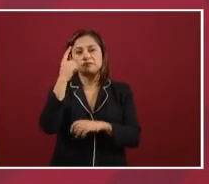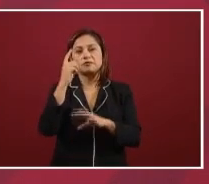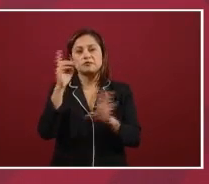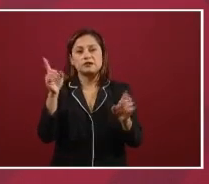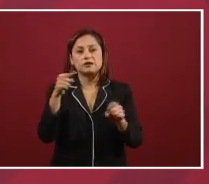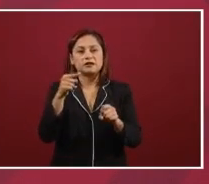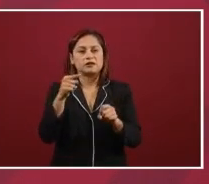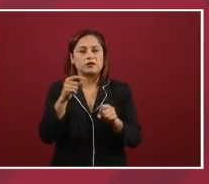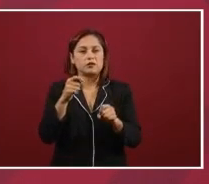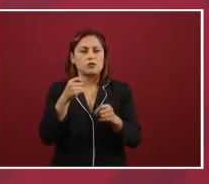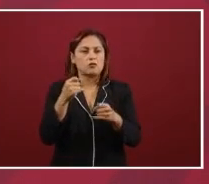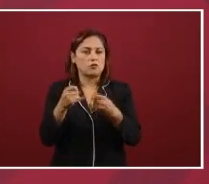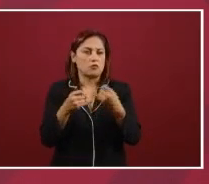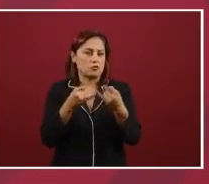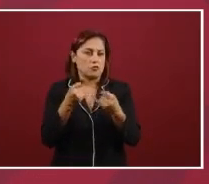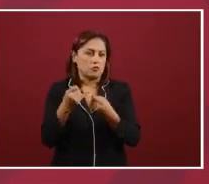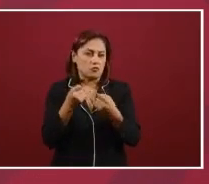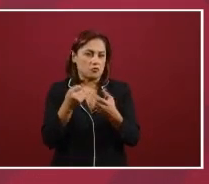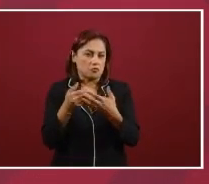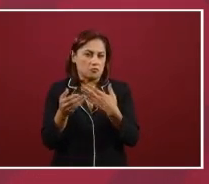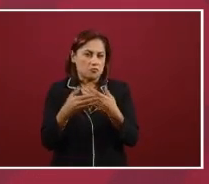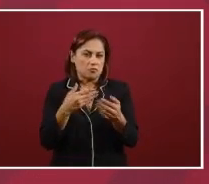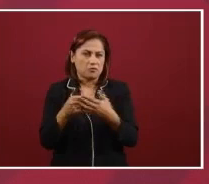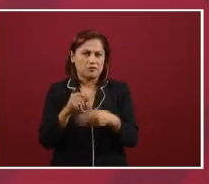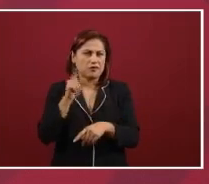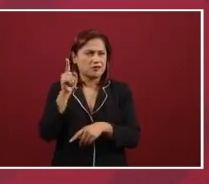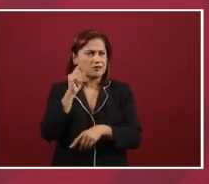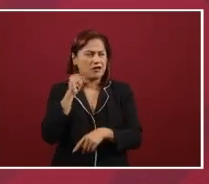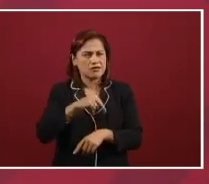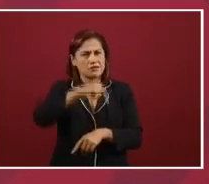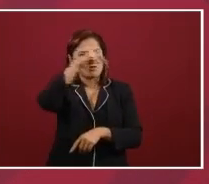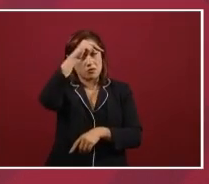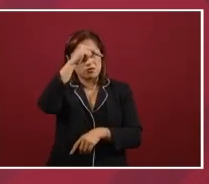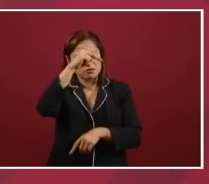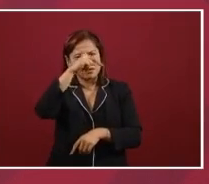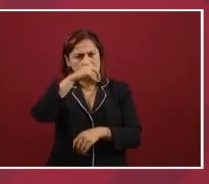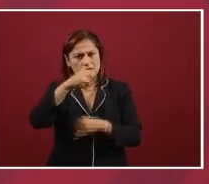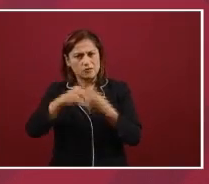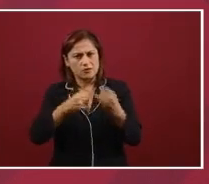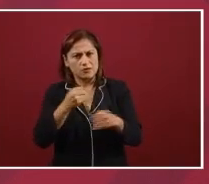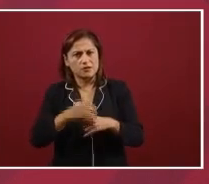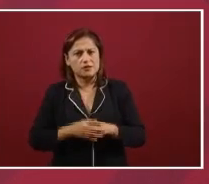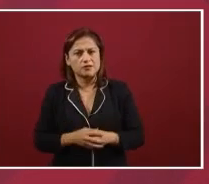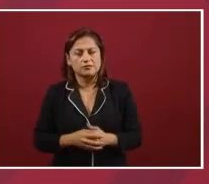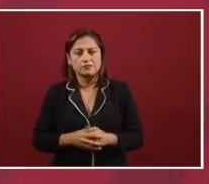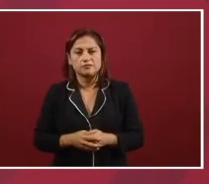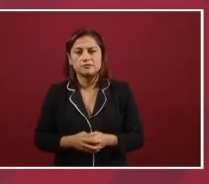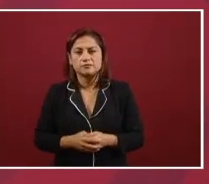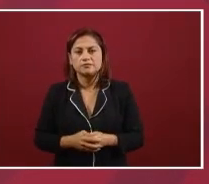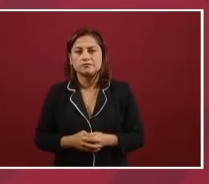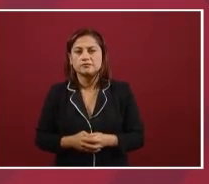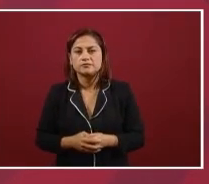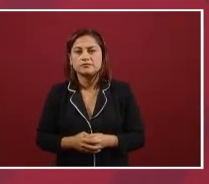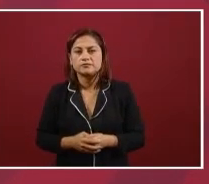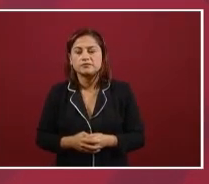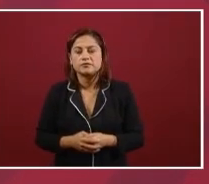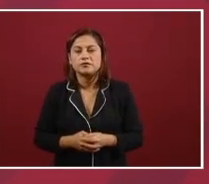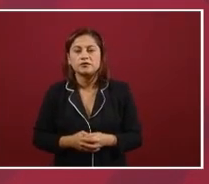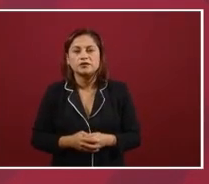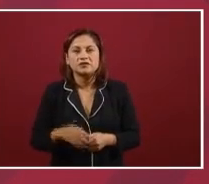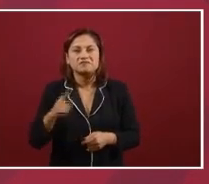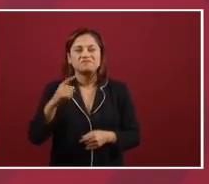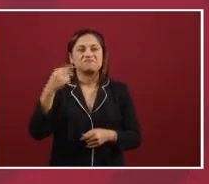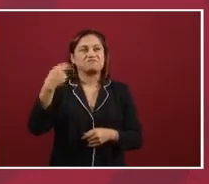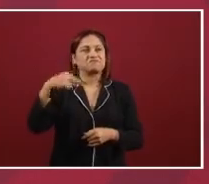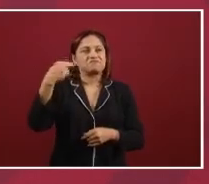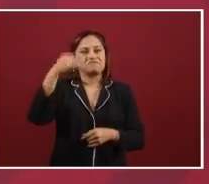moderno, que se juega mucho en el norte, no sé cómo se llama porque yo me